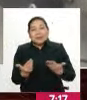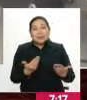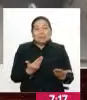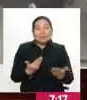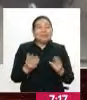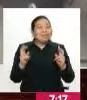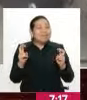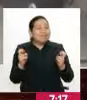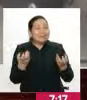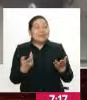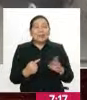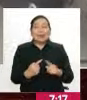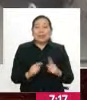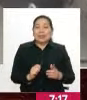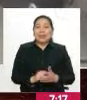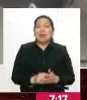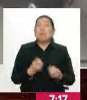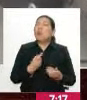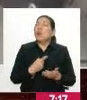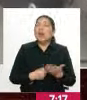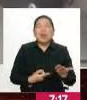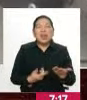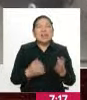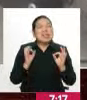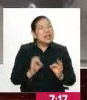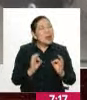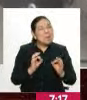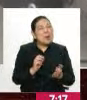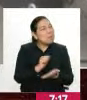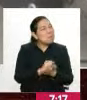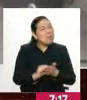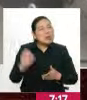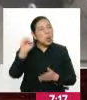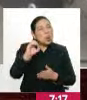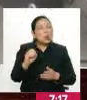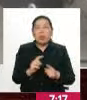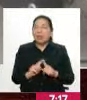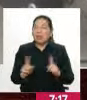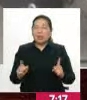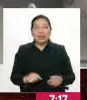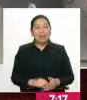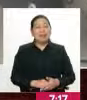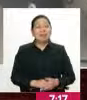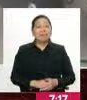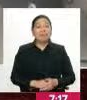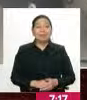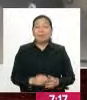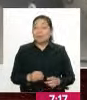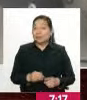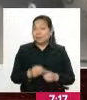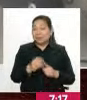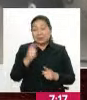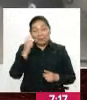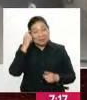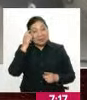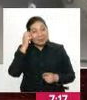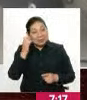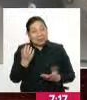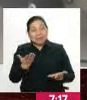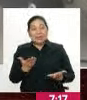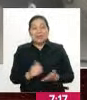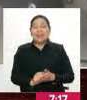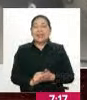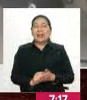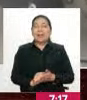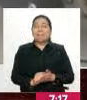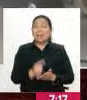a los términos técnicos, ¿por qué? ¿Por qué en octubre es distinto a otros meses? Bueno, mire, en principio yo creo que estamos llevando un poco